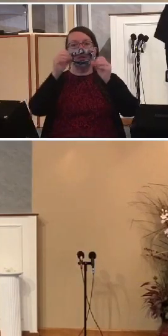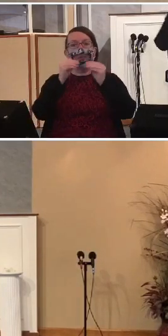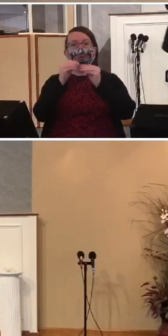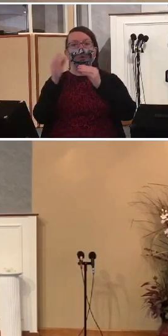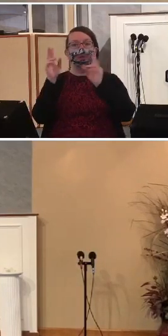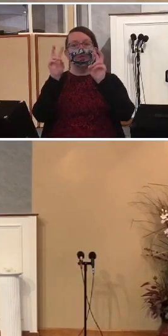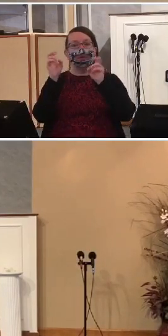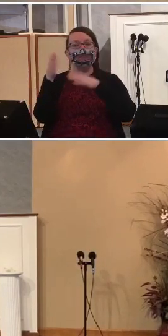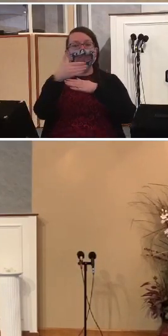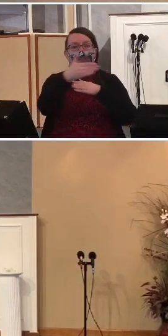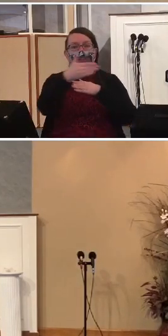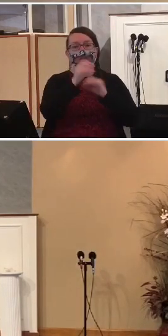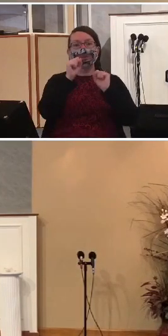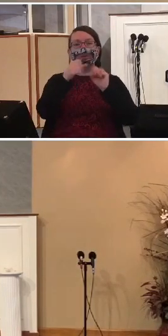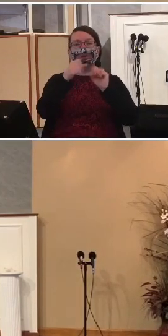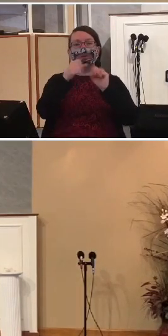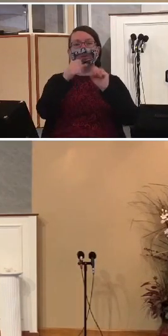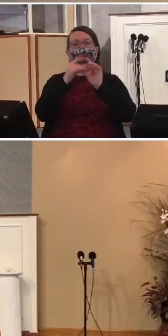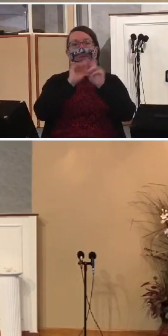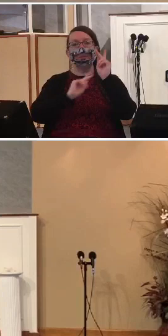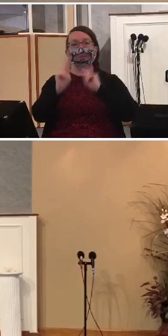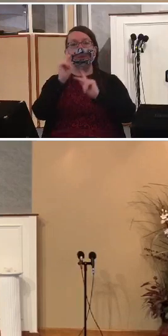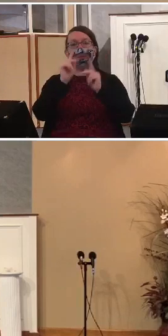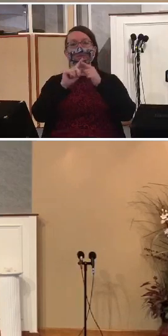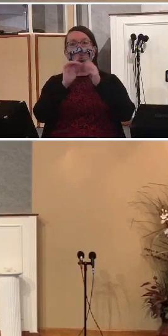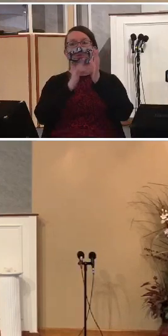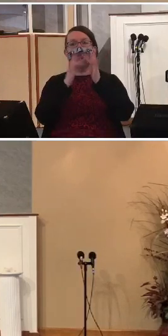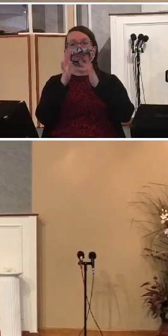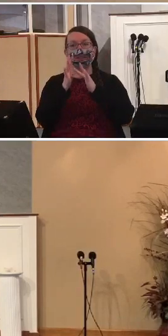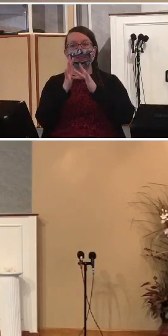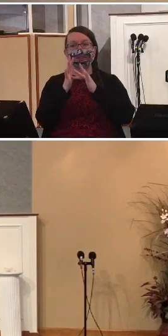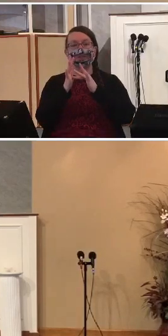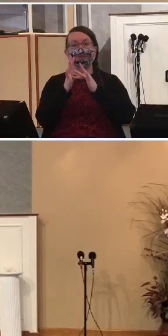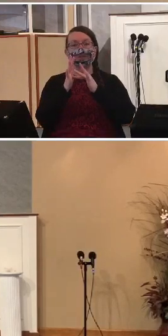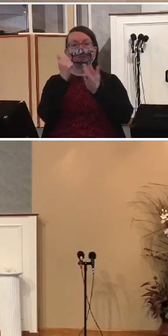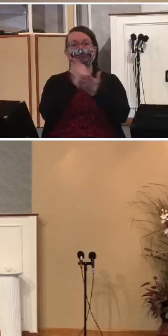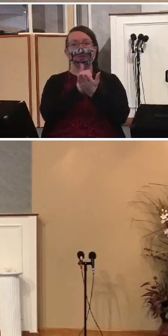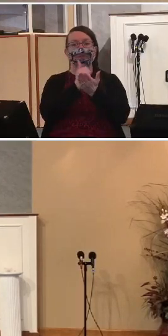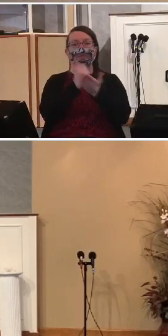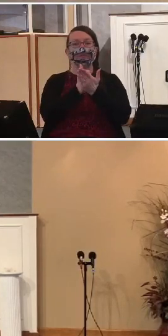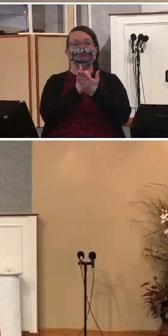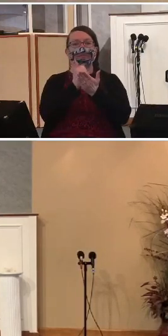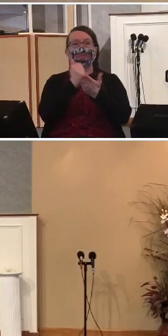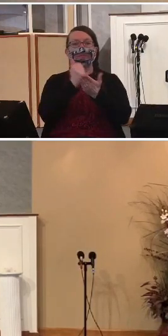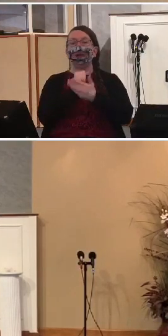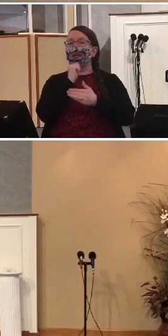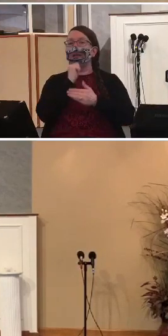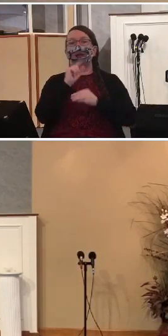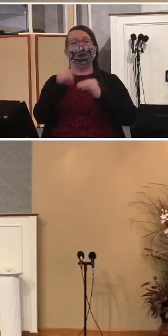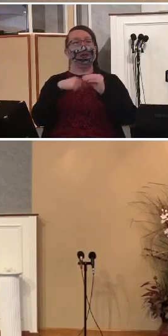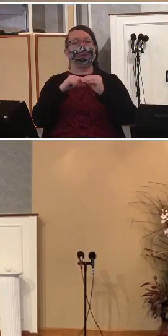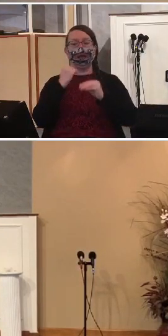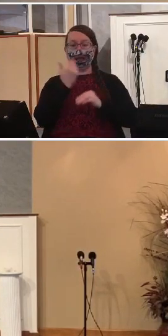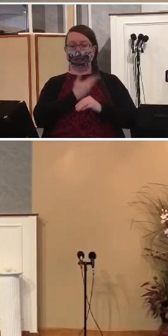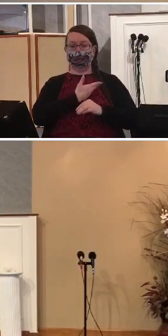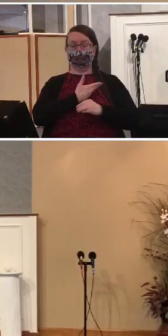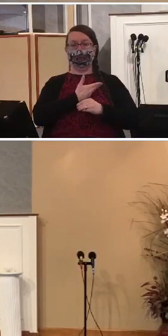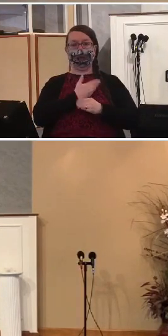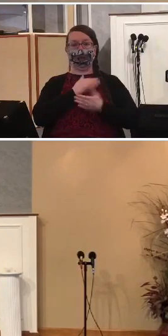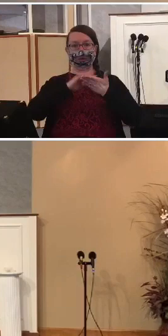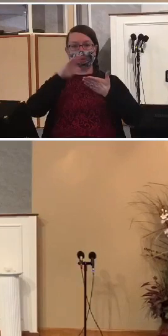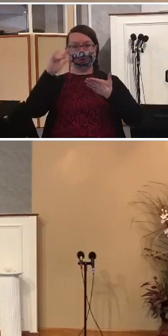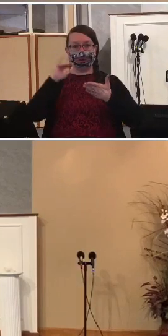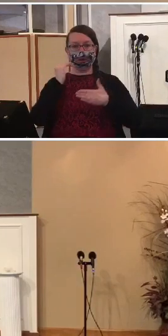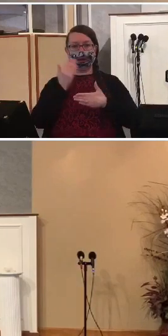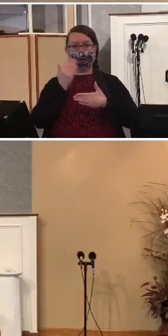que nosotros podamos conectar con las almas a Jesucristo. No se trata de nuestra gloria, no se trata